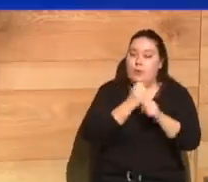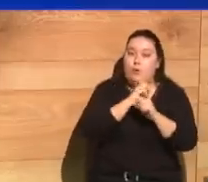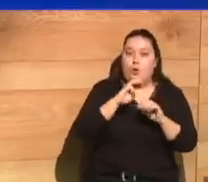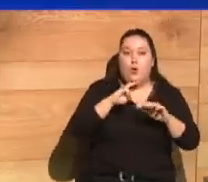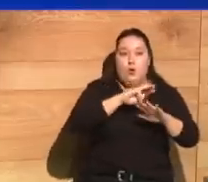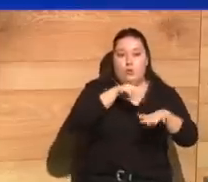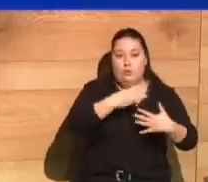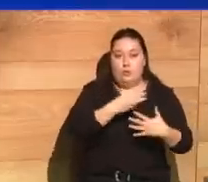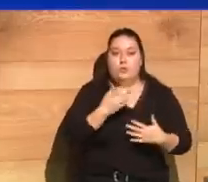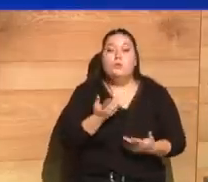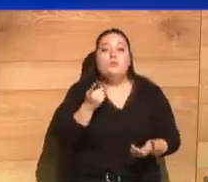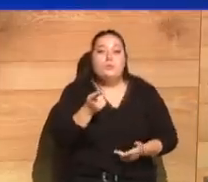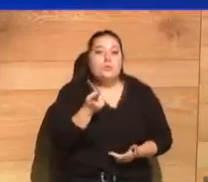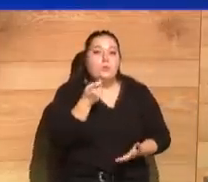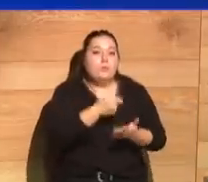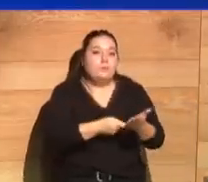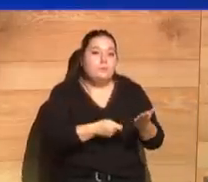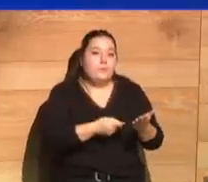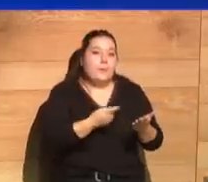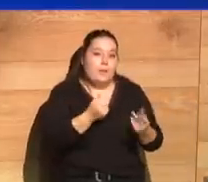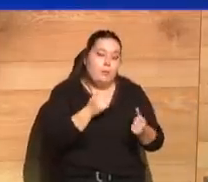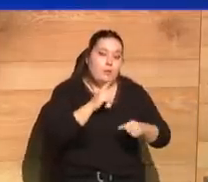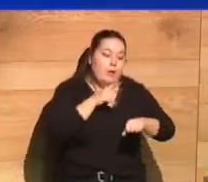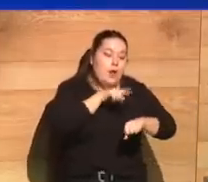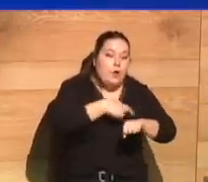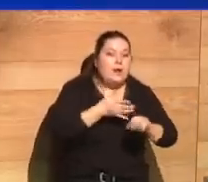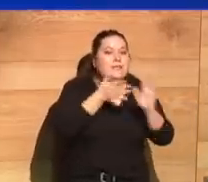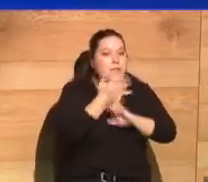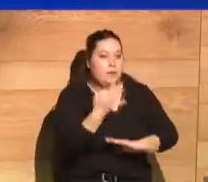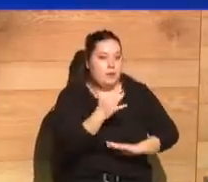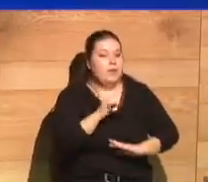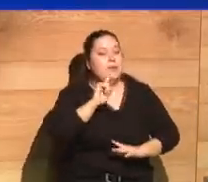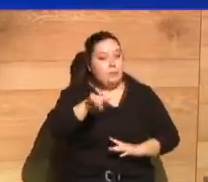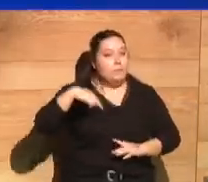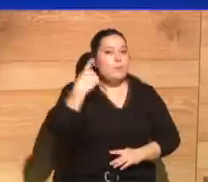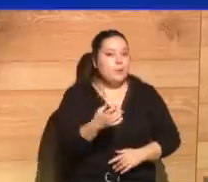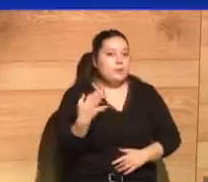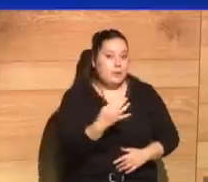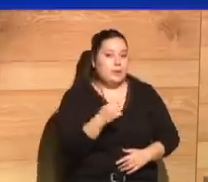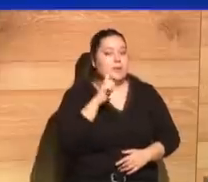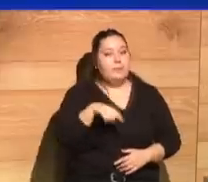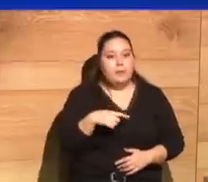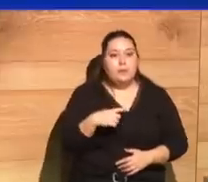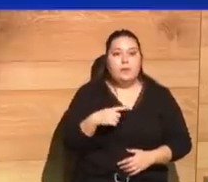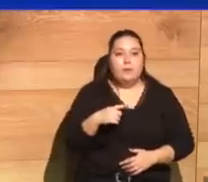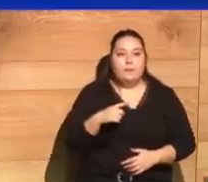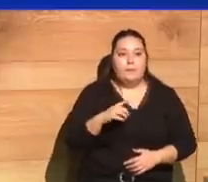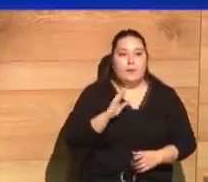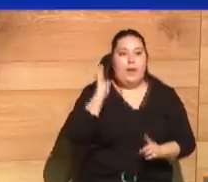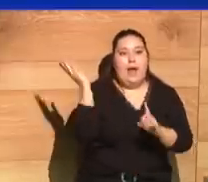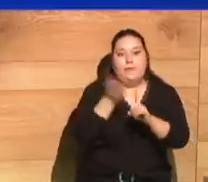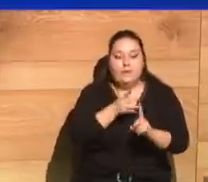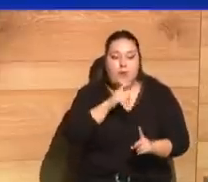cobra por horas, se cobra por lo que significan esas horas y por lo que va a suponer después, por todos los daños colaterales